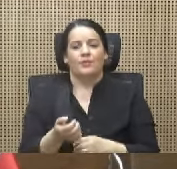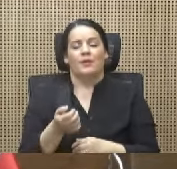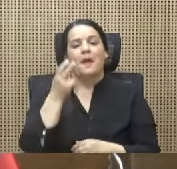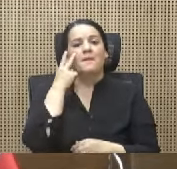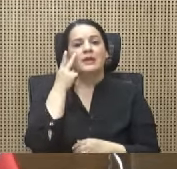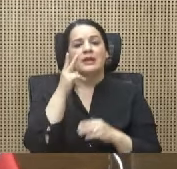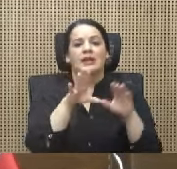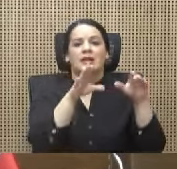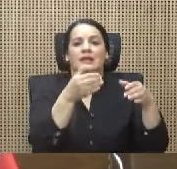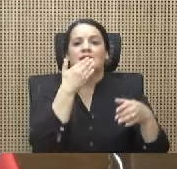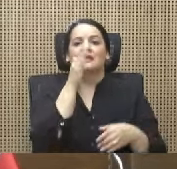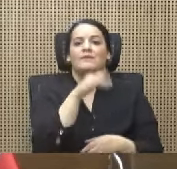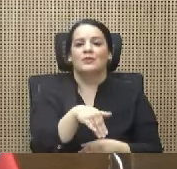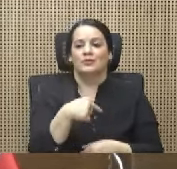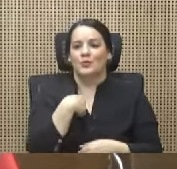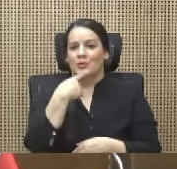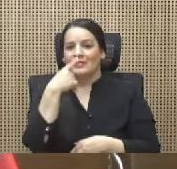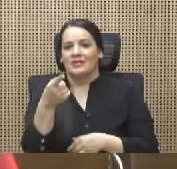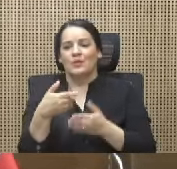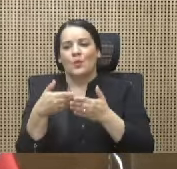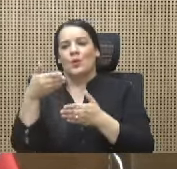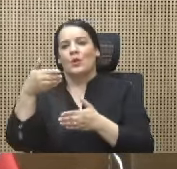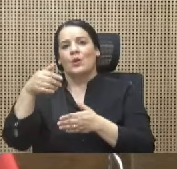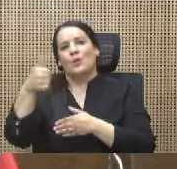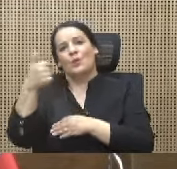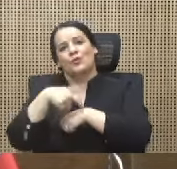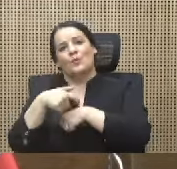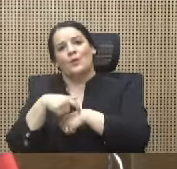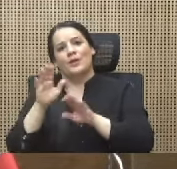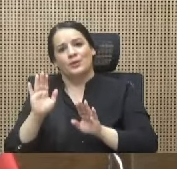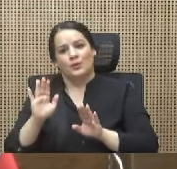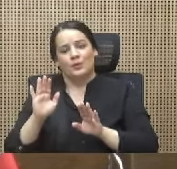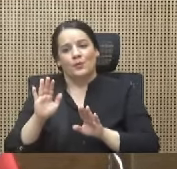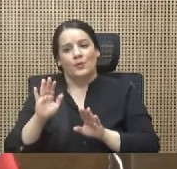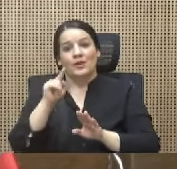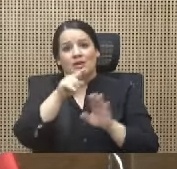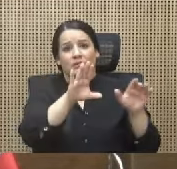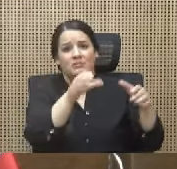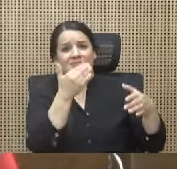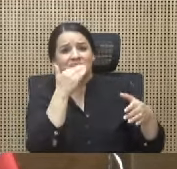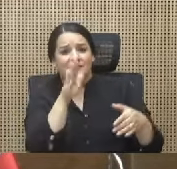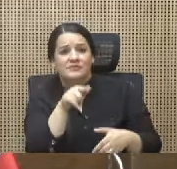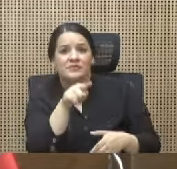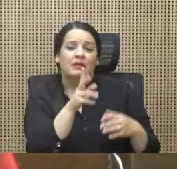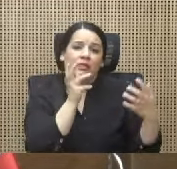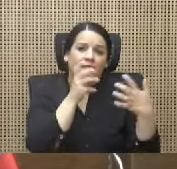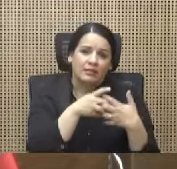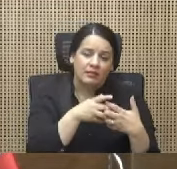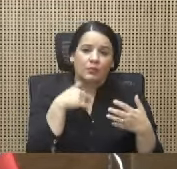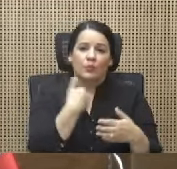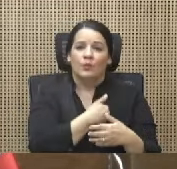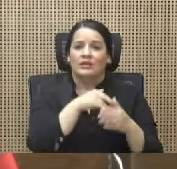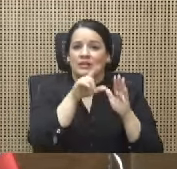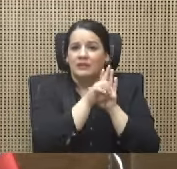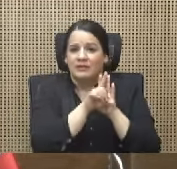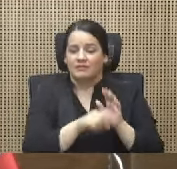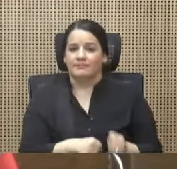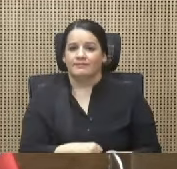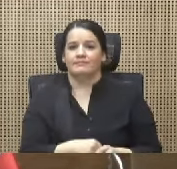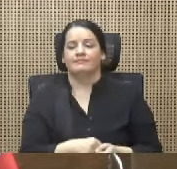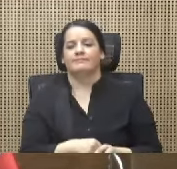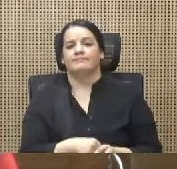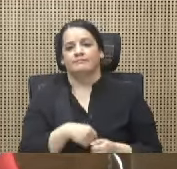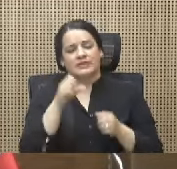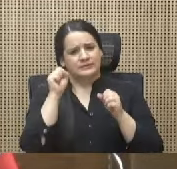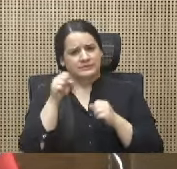el crimen organizado, lo dije acá en otro contexto, el crimen organizado se adapta a nuestro marco normativo, es muy